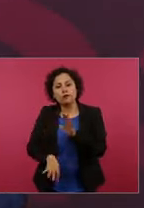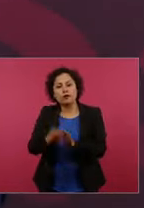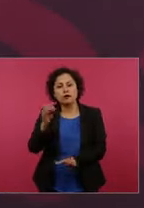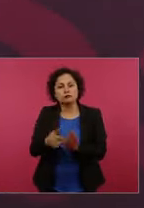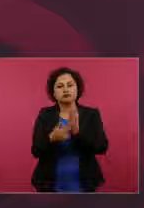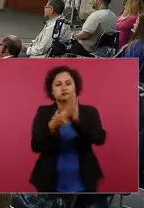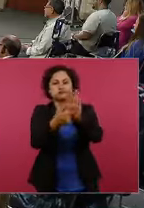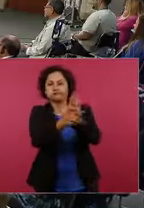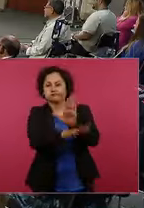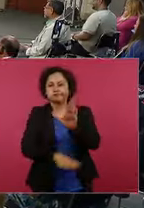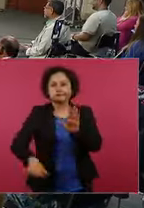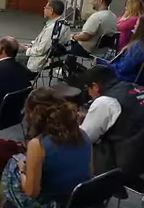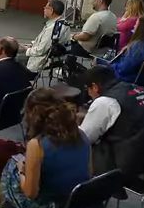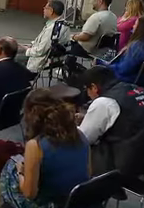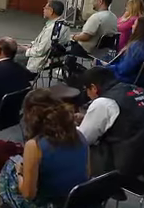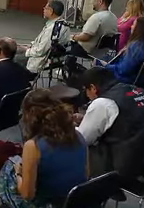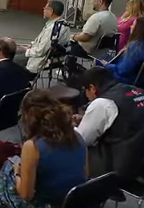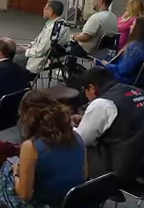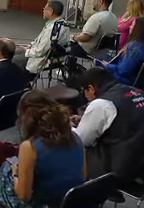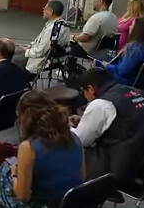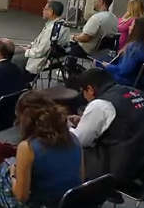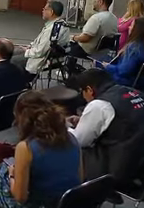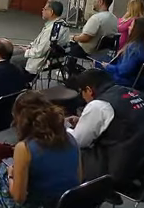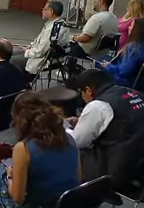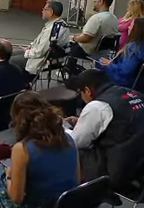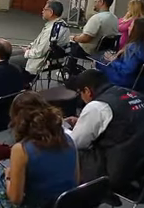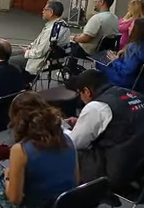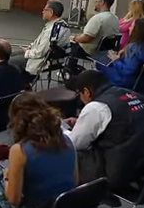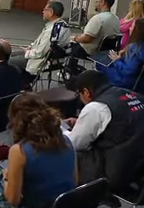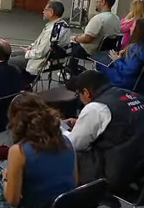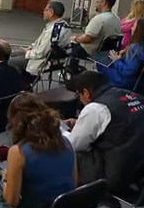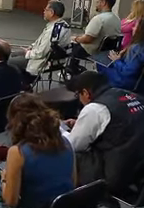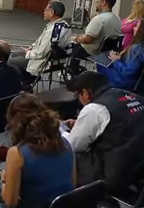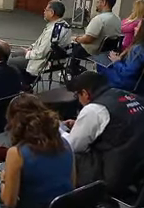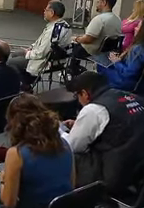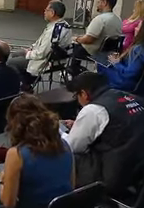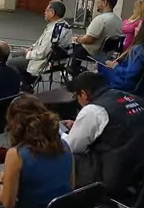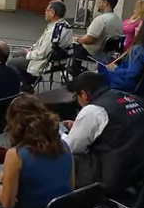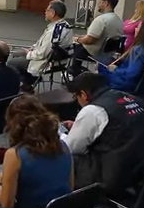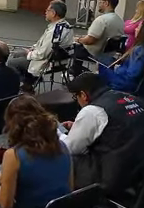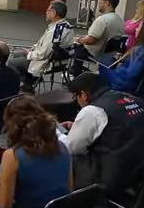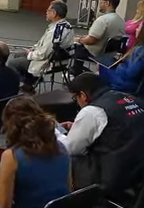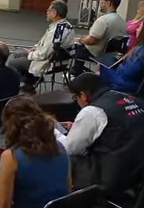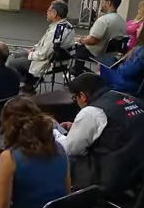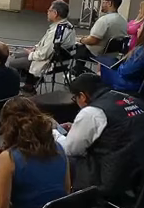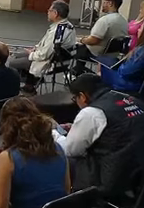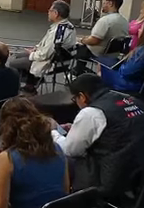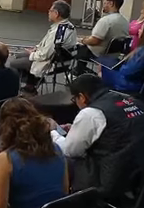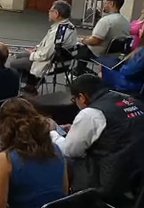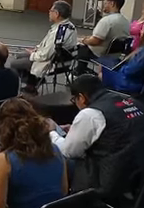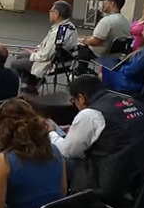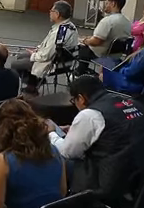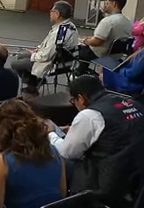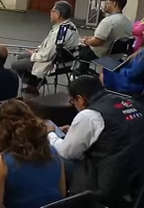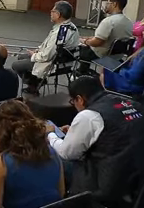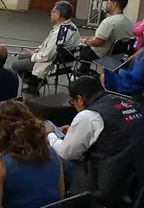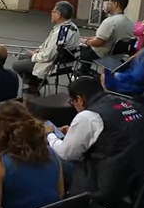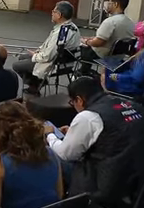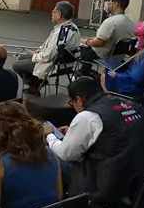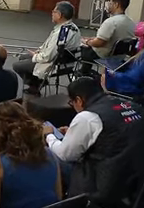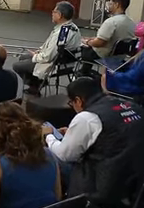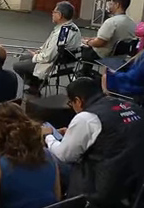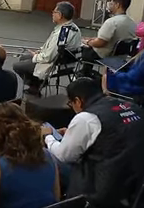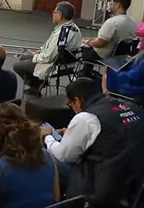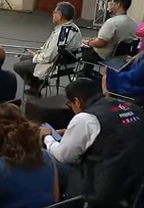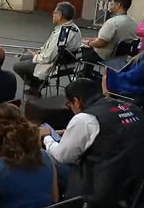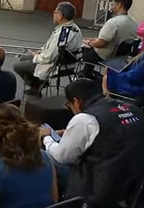porque tenemos que agradecerle a ese México profundo lo que somos hoy. Un